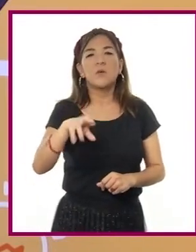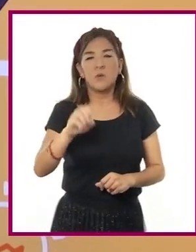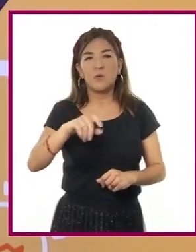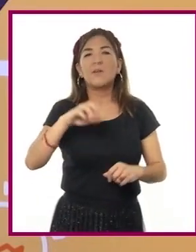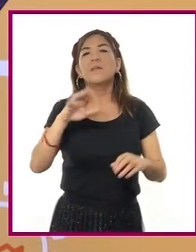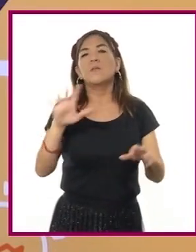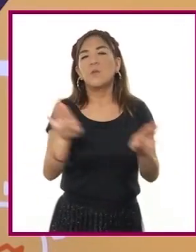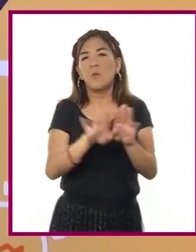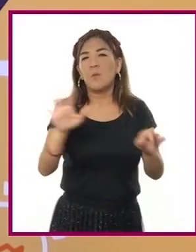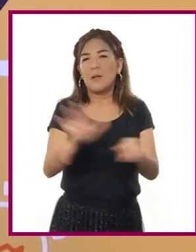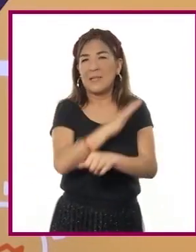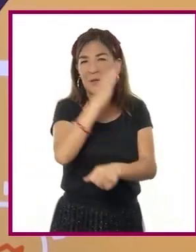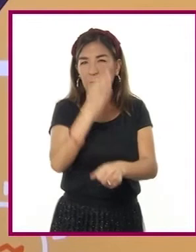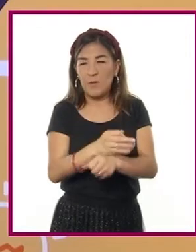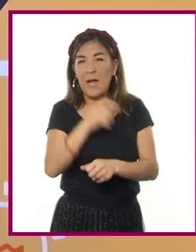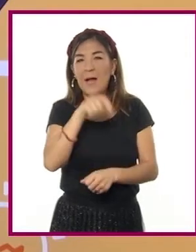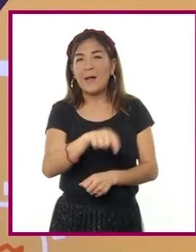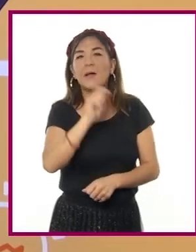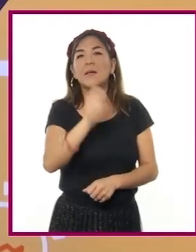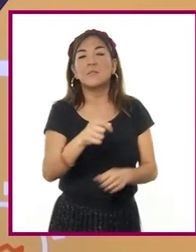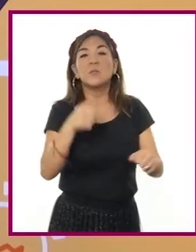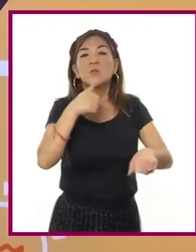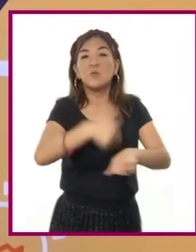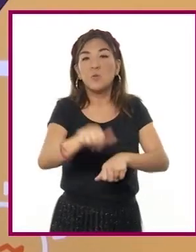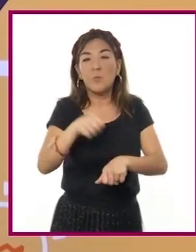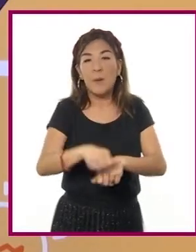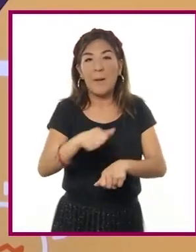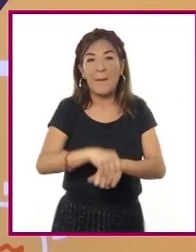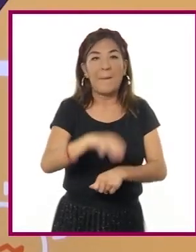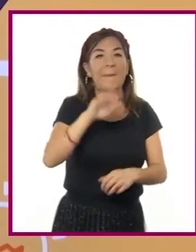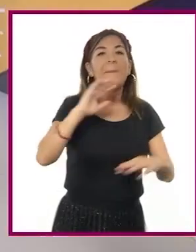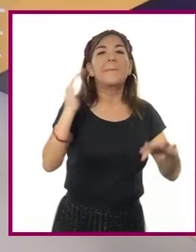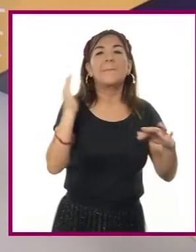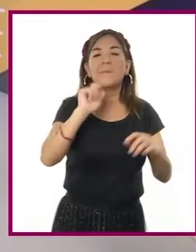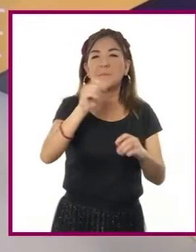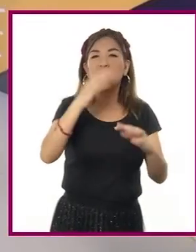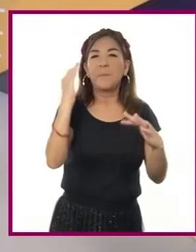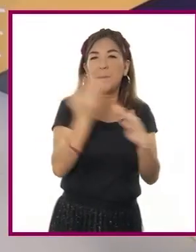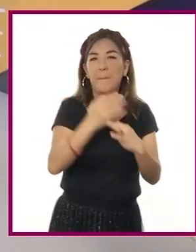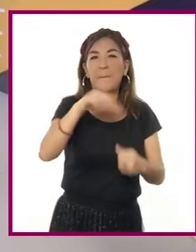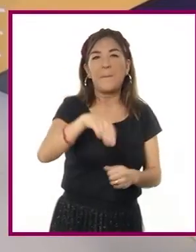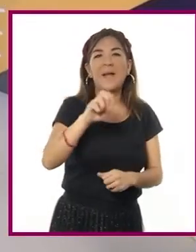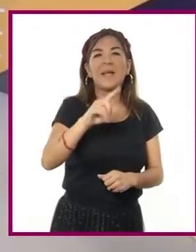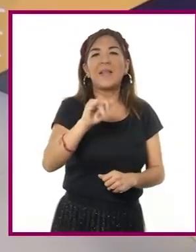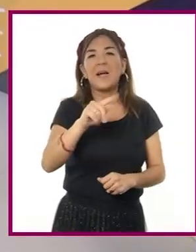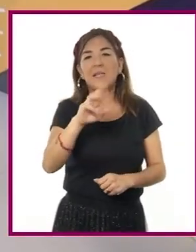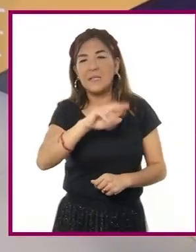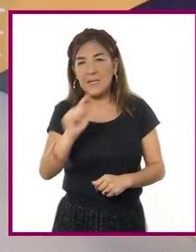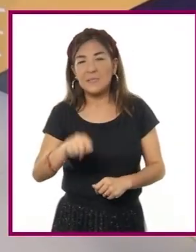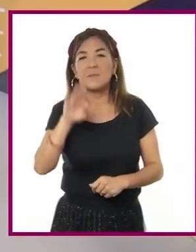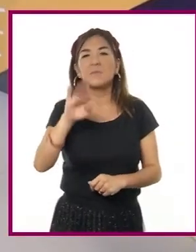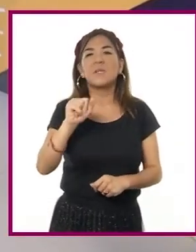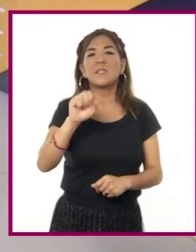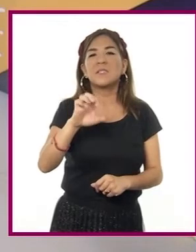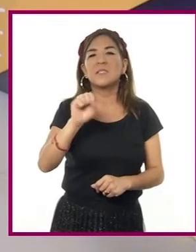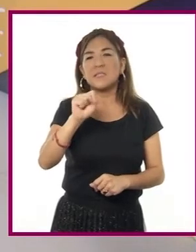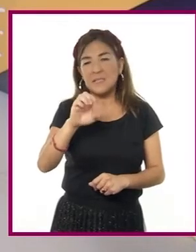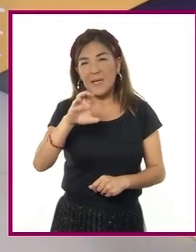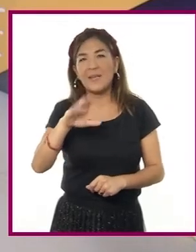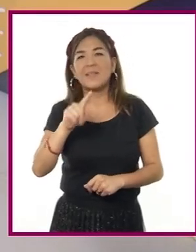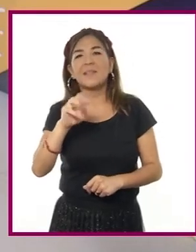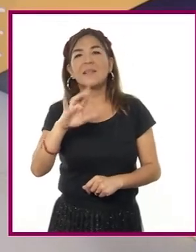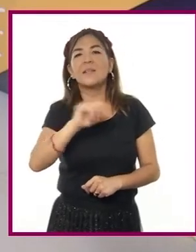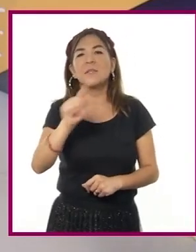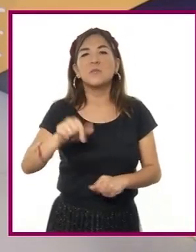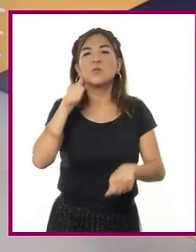par de lados, el número de mediatrices y de bisectrices que se pueden trazar es igual a la mitad del número